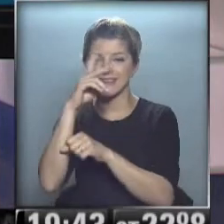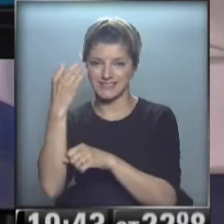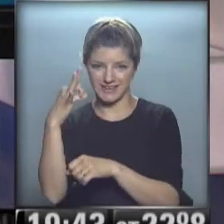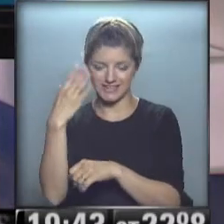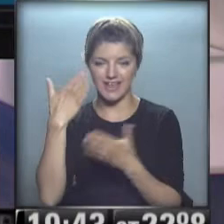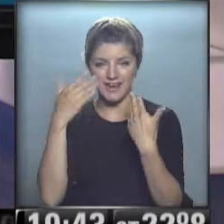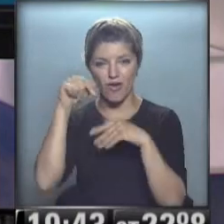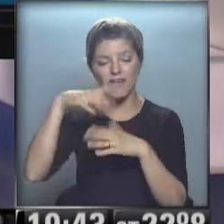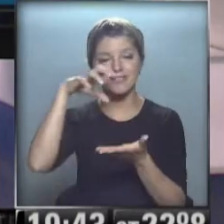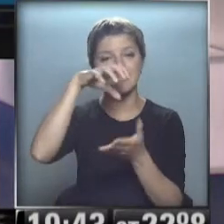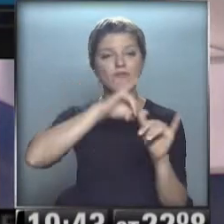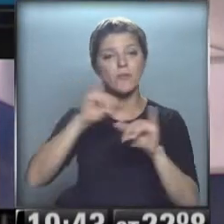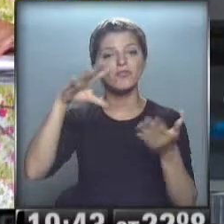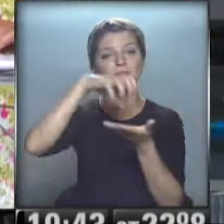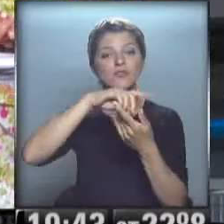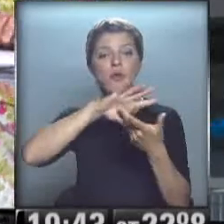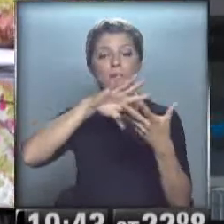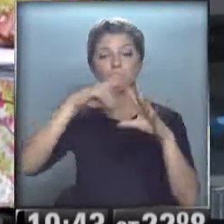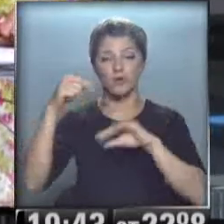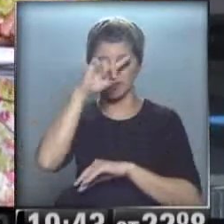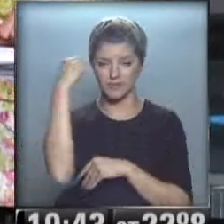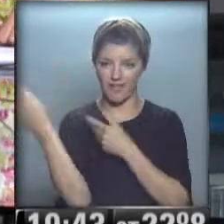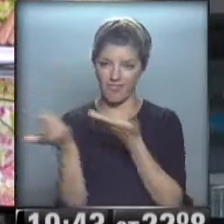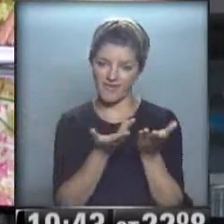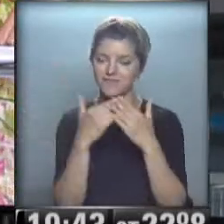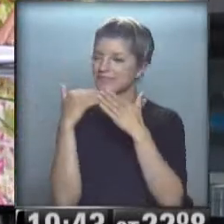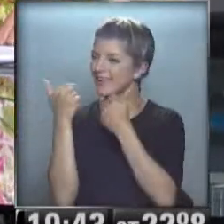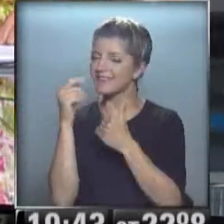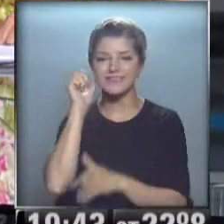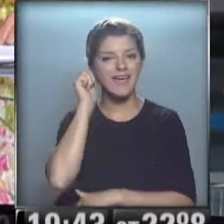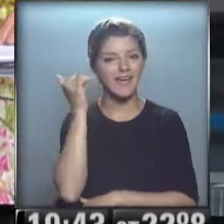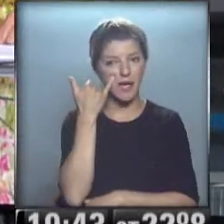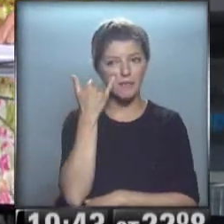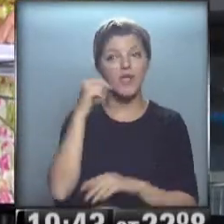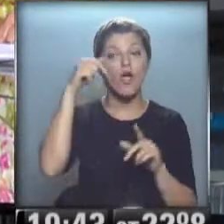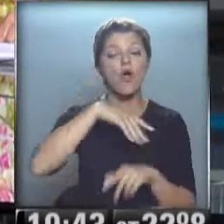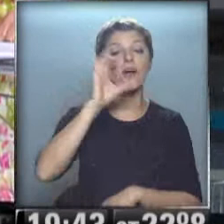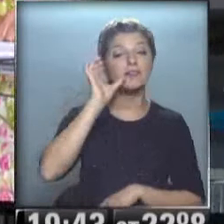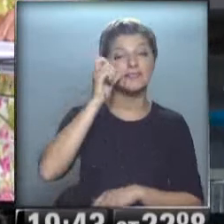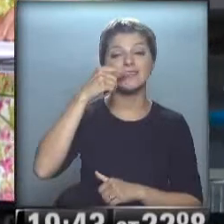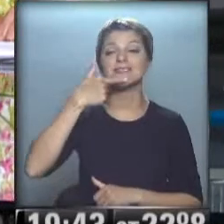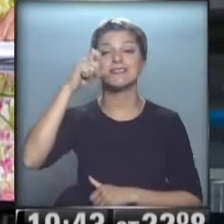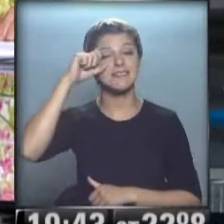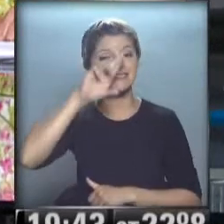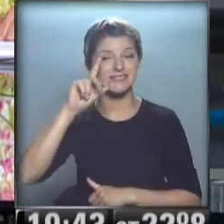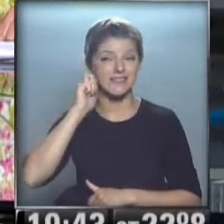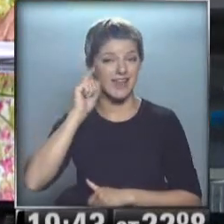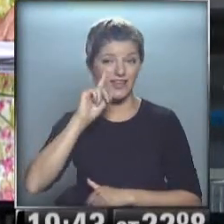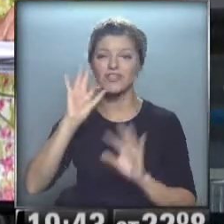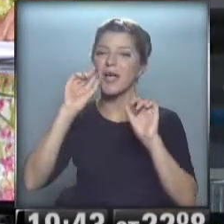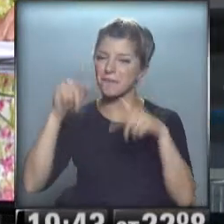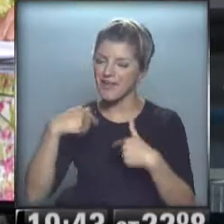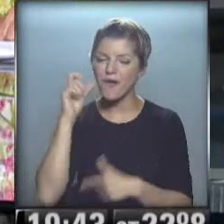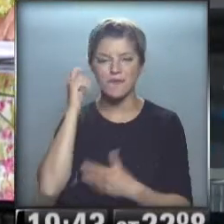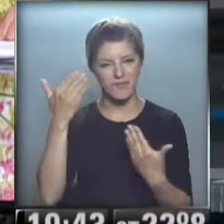información la brindó el Servicio Meteorológico Nacional. Muchas gracias, Gaby. Además de Ceci Laratro, hoy está cumpliendo Sergio Piris, operador de tape, así que le enviamos también un